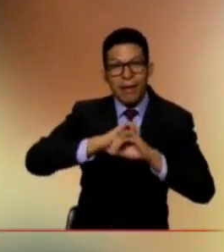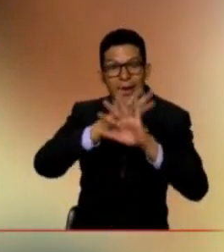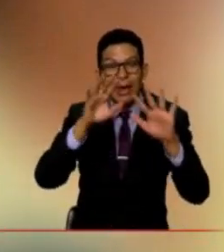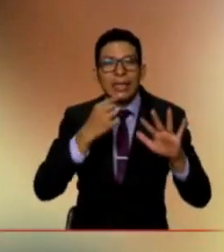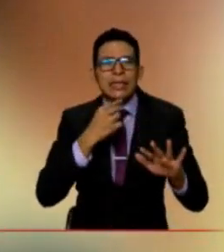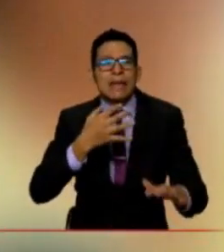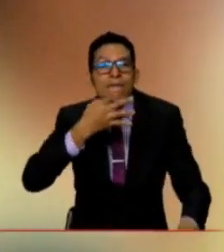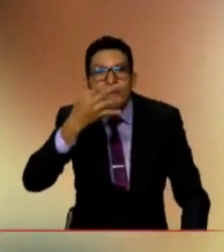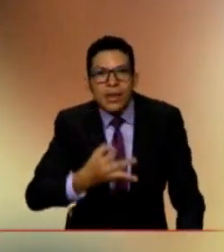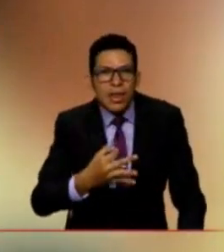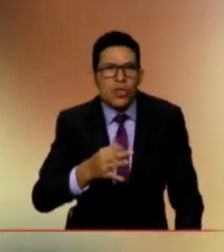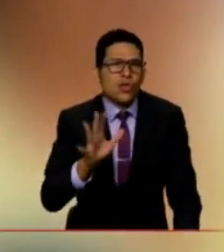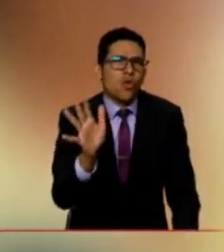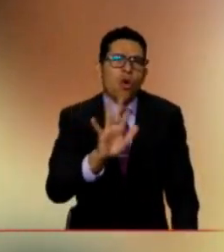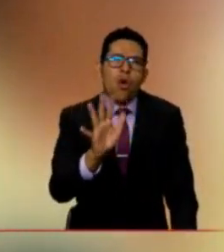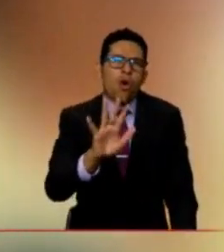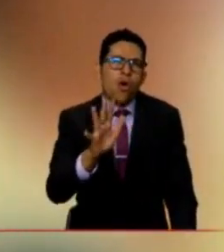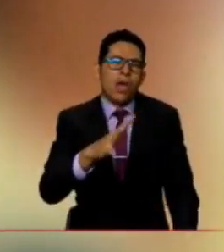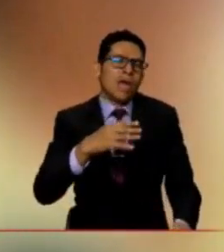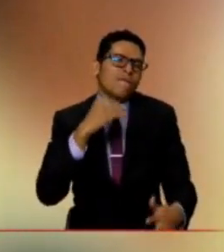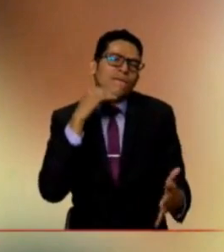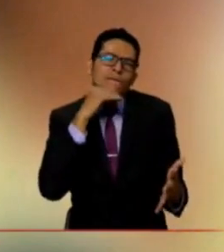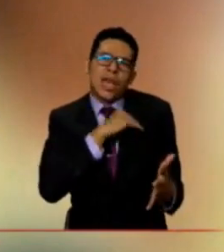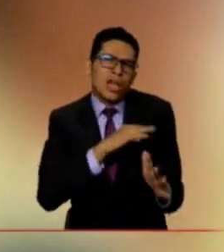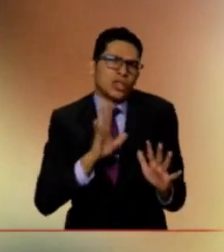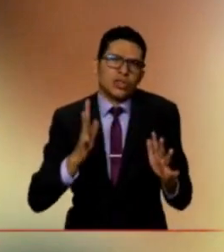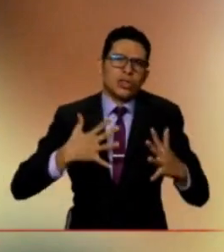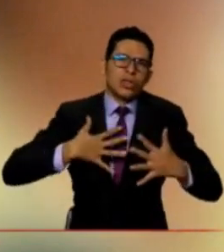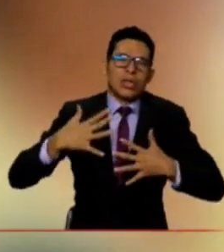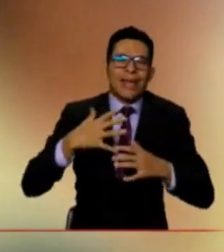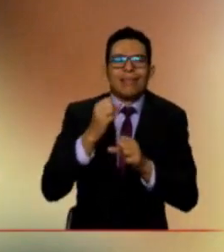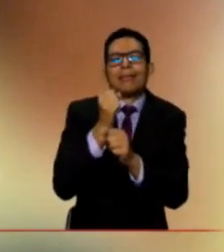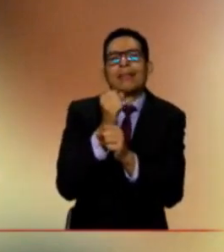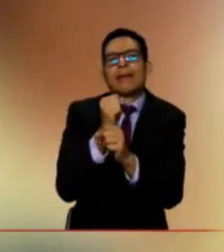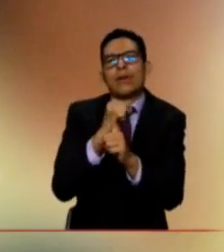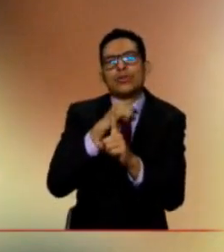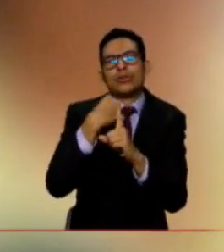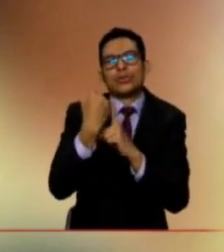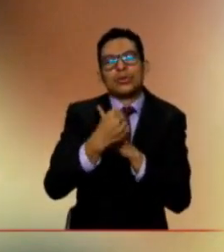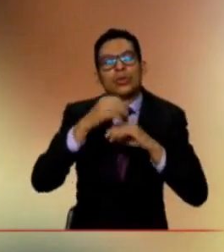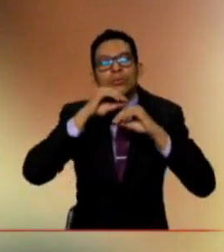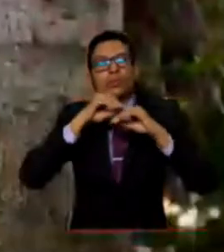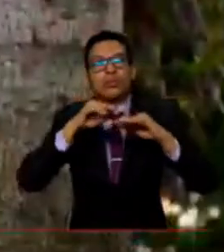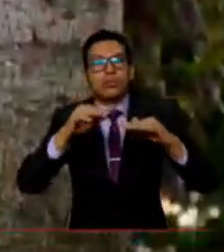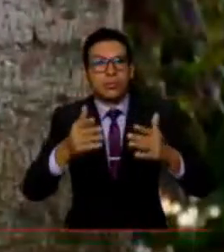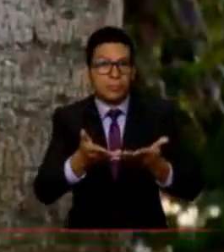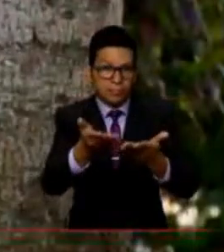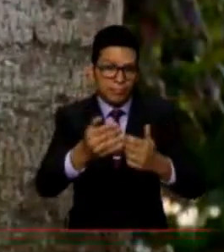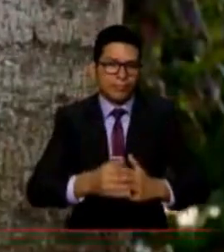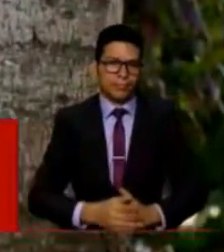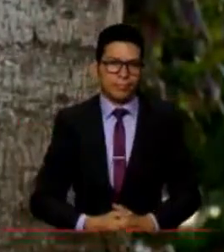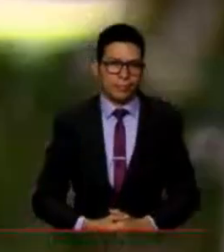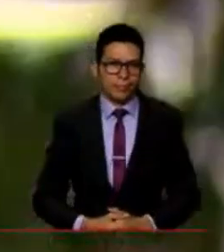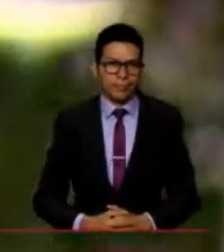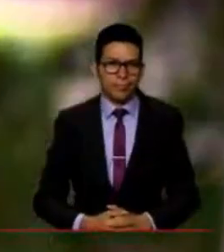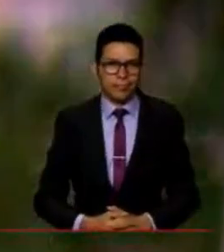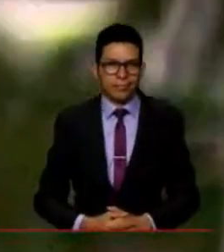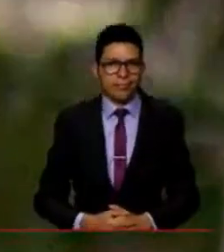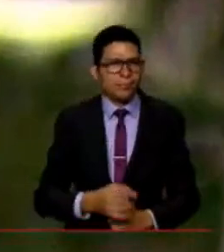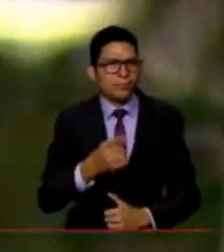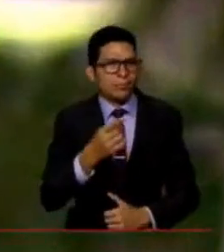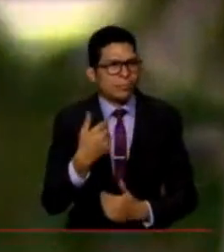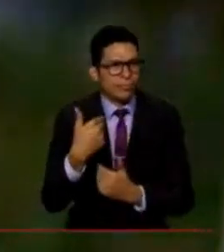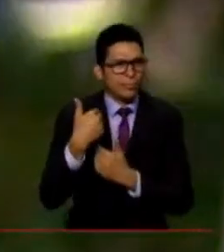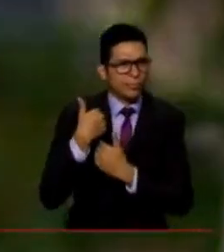es real. O sea, el video fue una actuación que hicimos, una labor social, para que pueda llegar a muchos de ustedes. ¿Sí? Ante esto, ¿cuál es